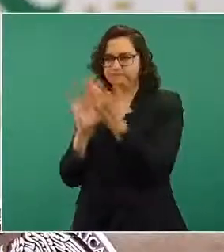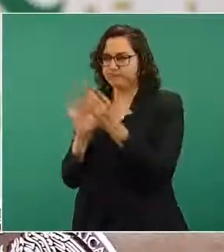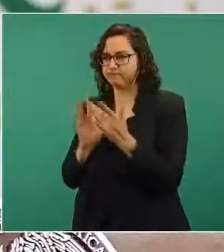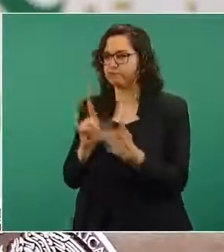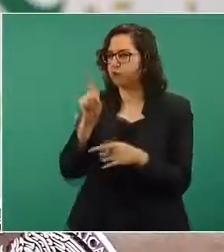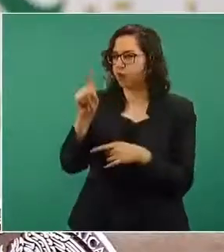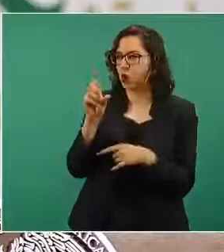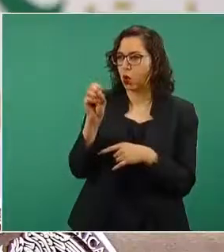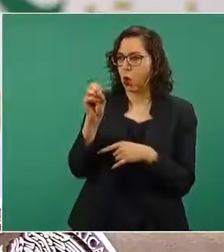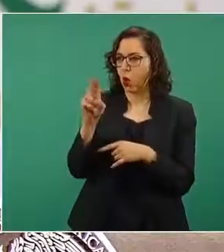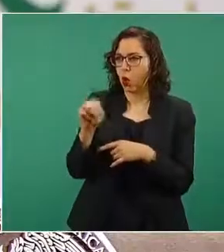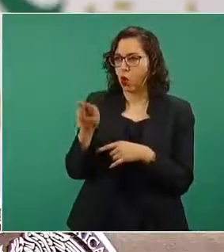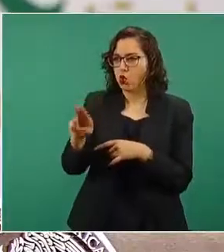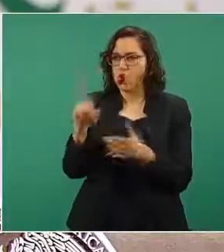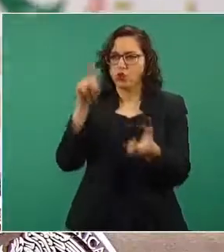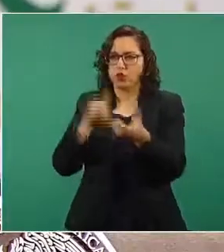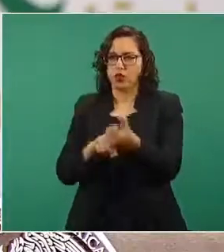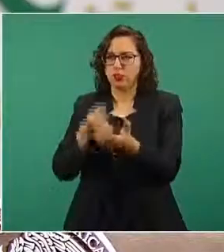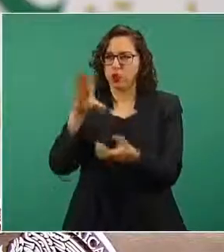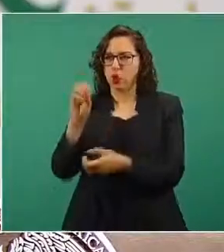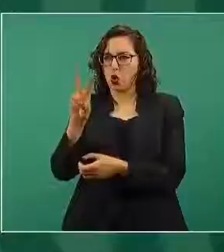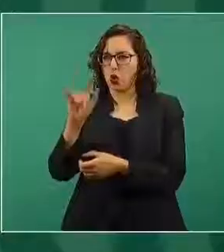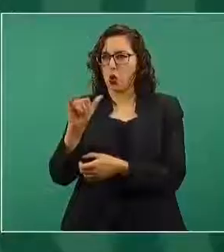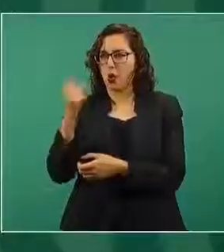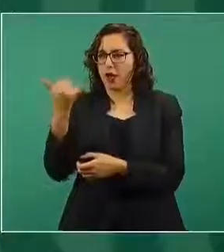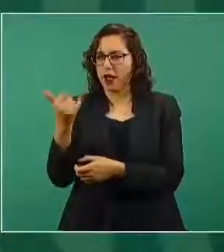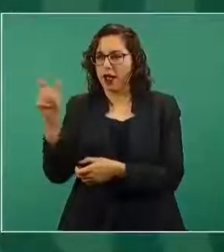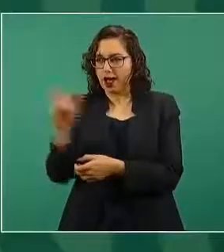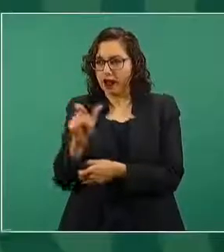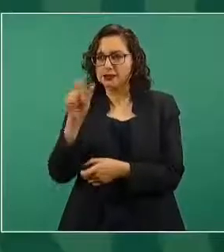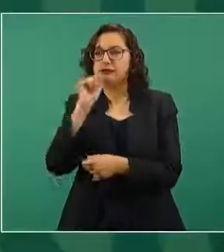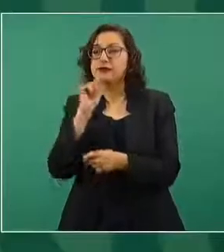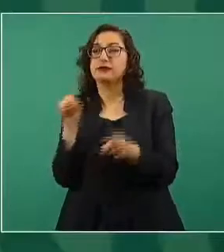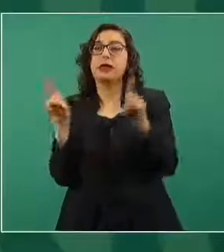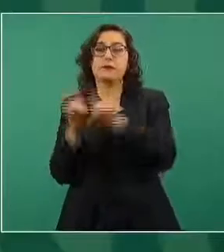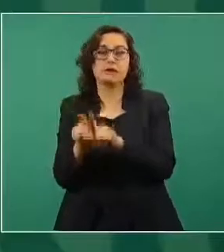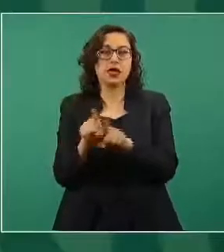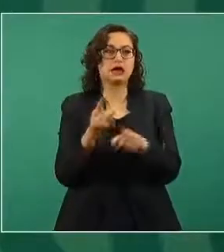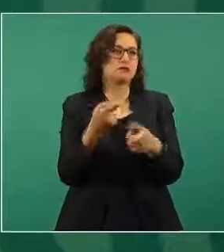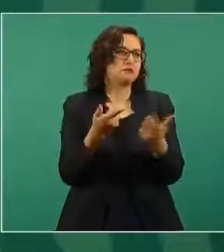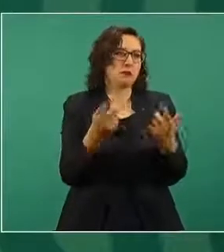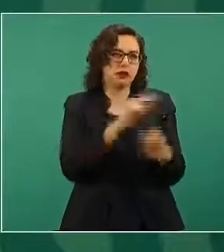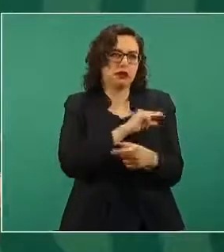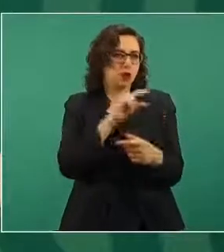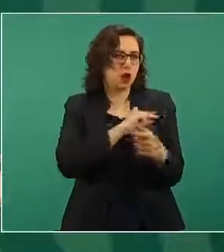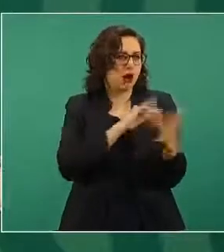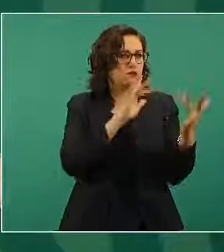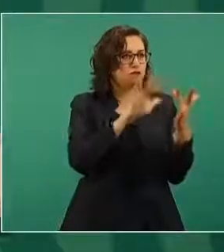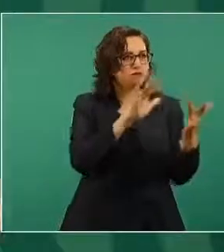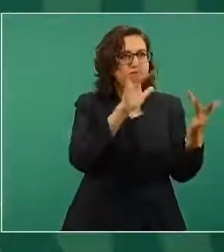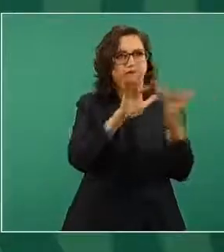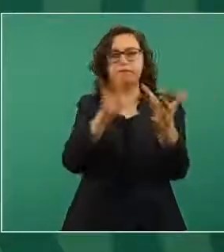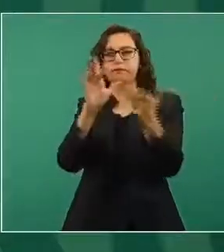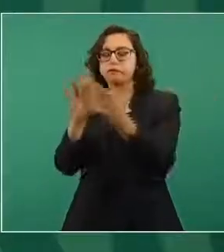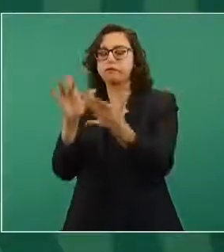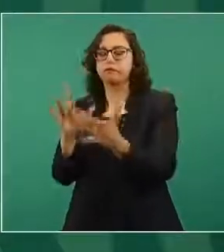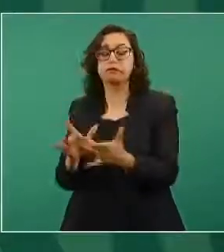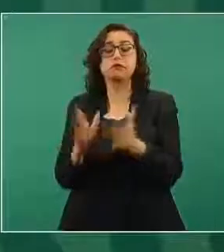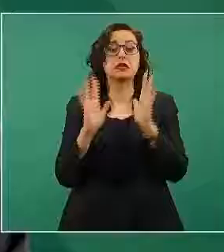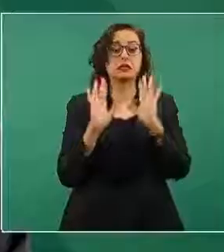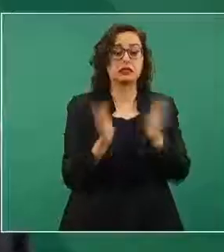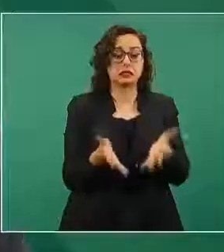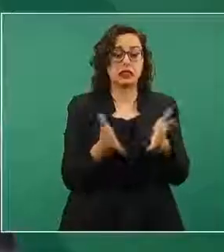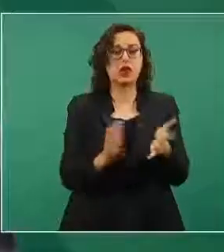solidario COVAX como en las negociaciones bilaterales con las empresas farmacéuticas. Y hemos logrado tener un abastecimiento